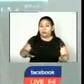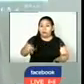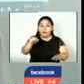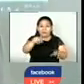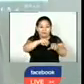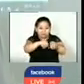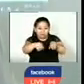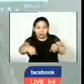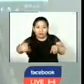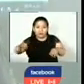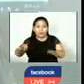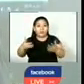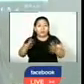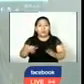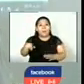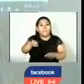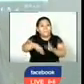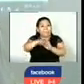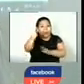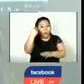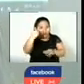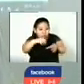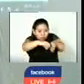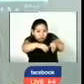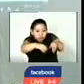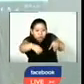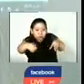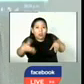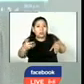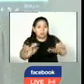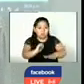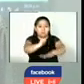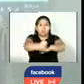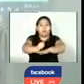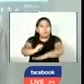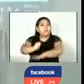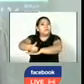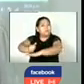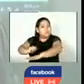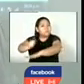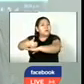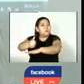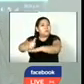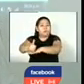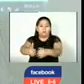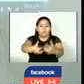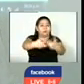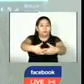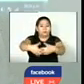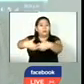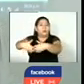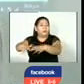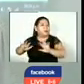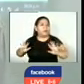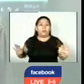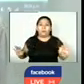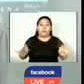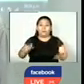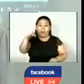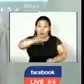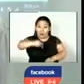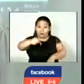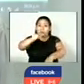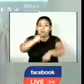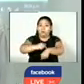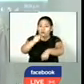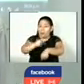línea eléctrica primaria y la instalación de los nuevos transformadores en estos momentos